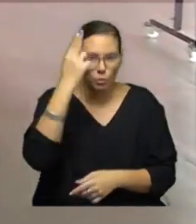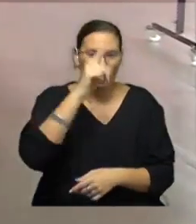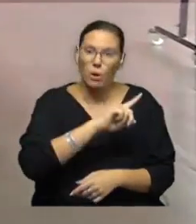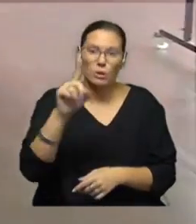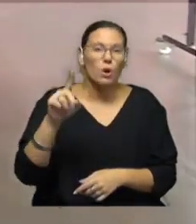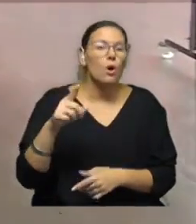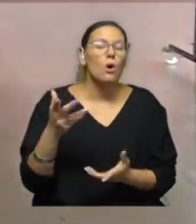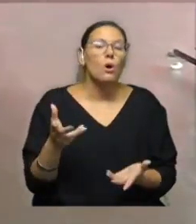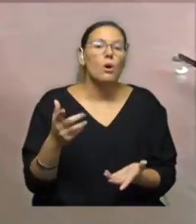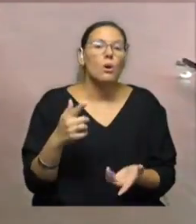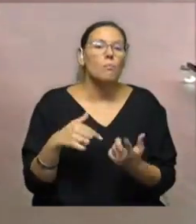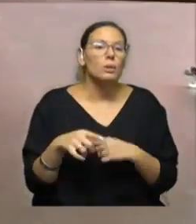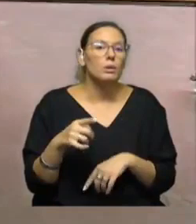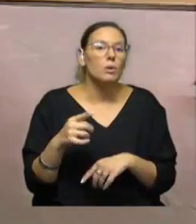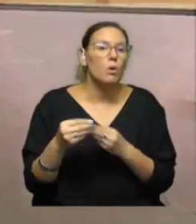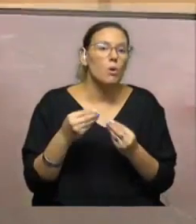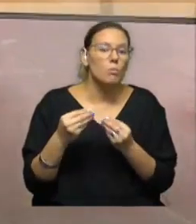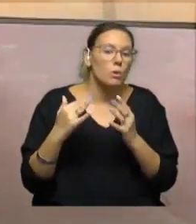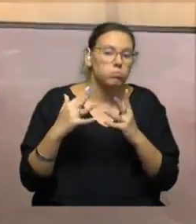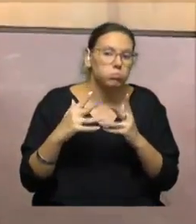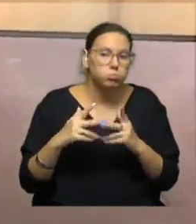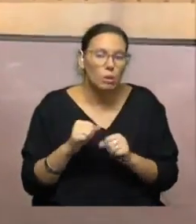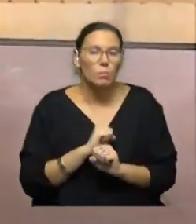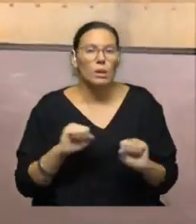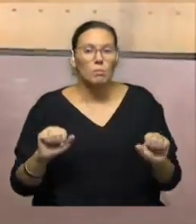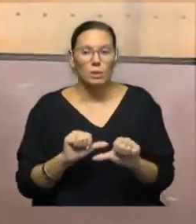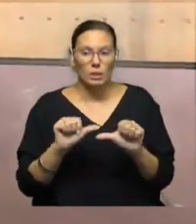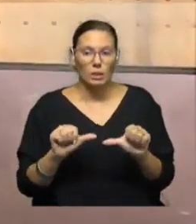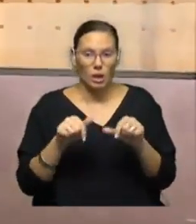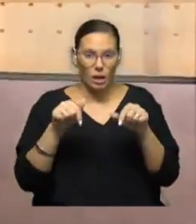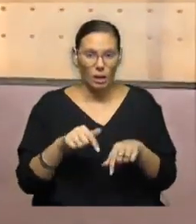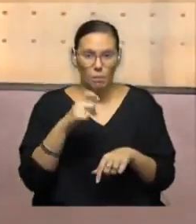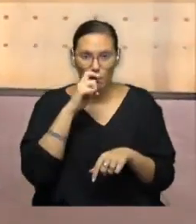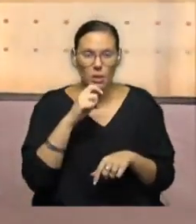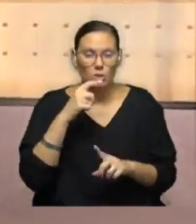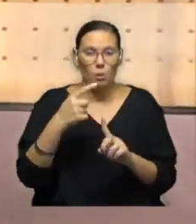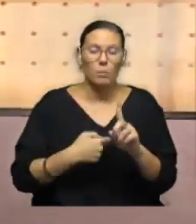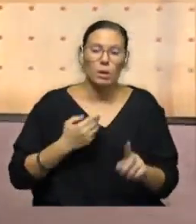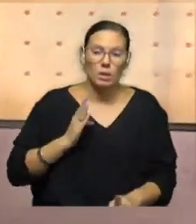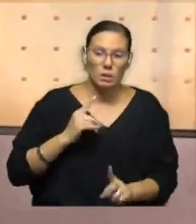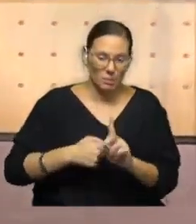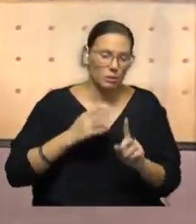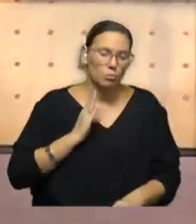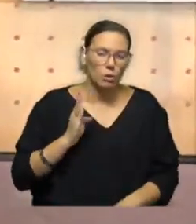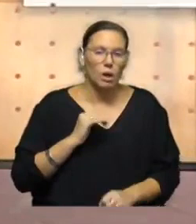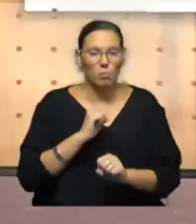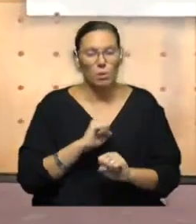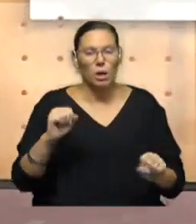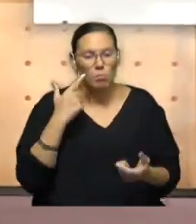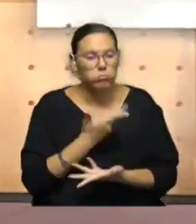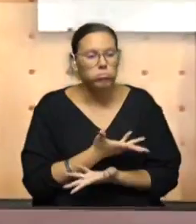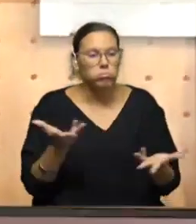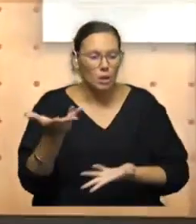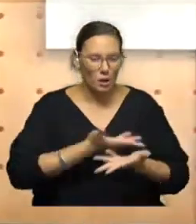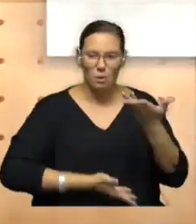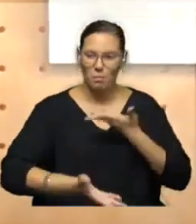ocurrió, y bueno, ¿y cómo la llevaste a cabo para hoy en marzo, el mes de las mujeres, la puedas exponer y compartirnos tan